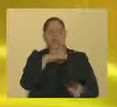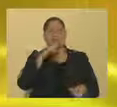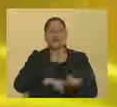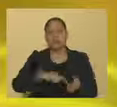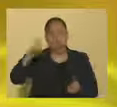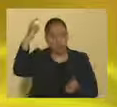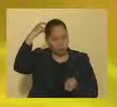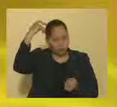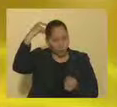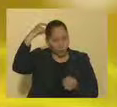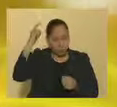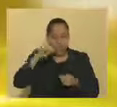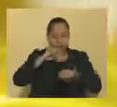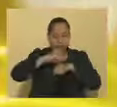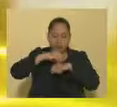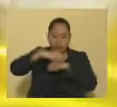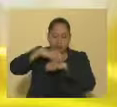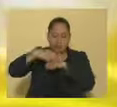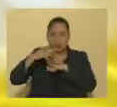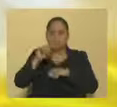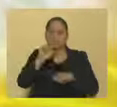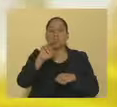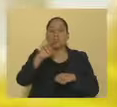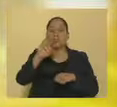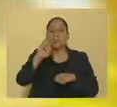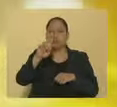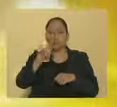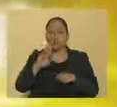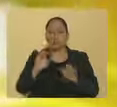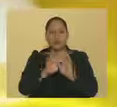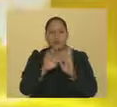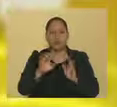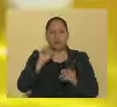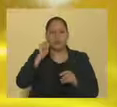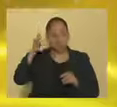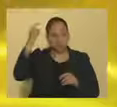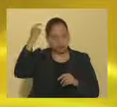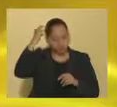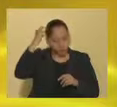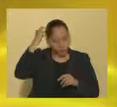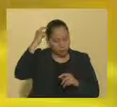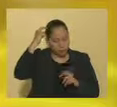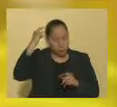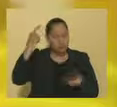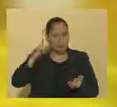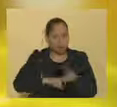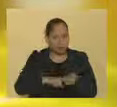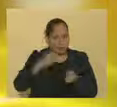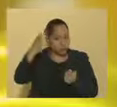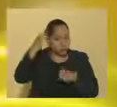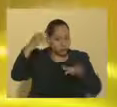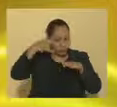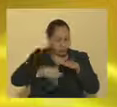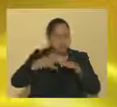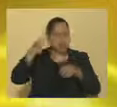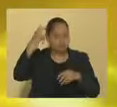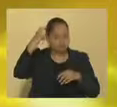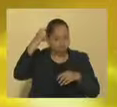cerebral, particularmente en la glándula pituitaria. La glándula pituitaria está en una región de la hipófisis que está en el